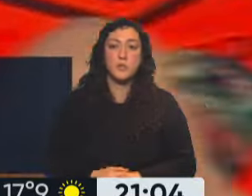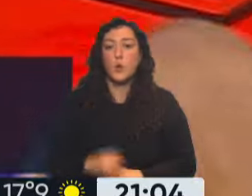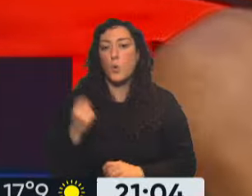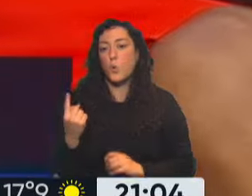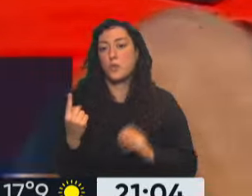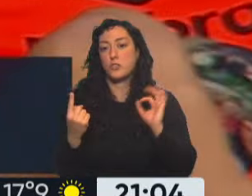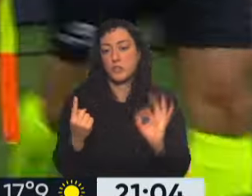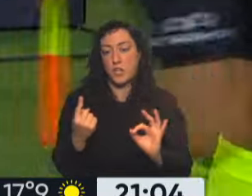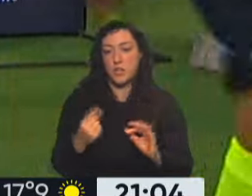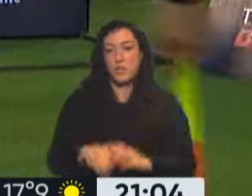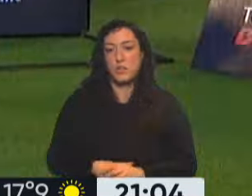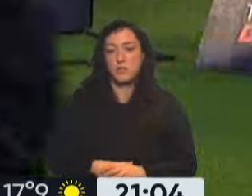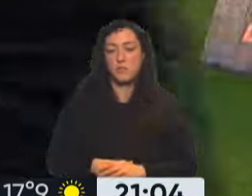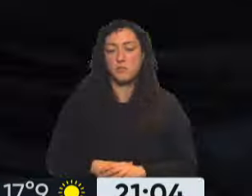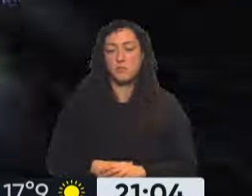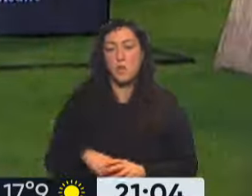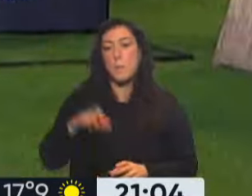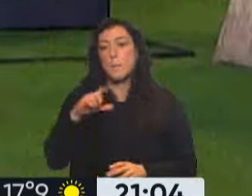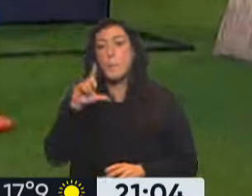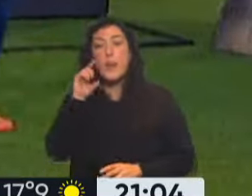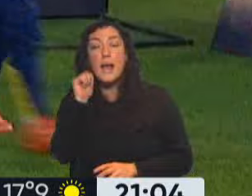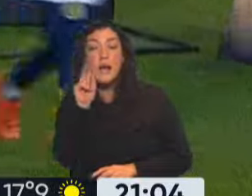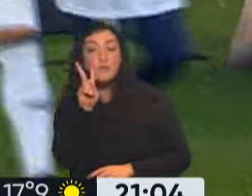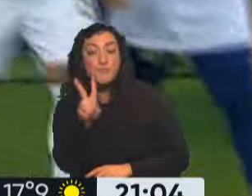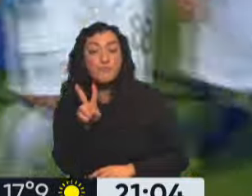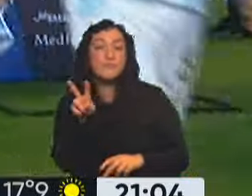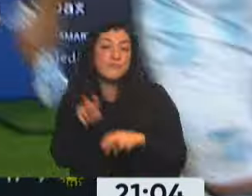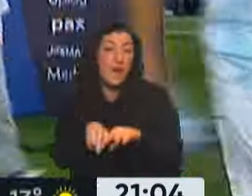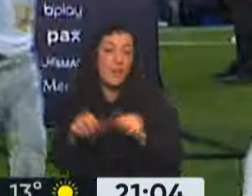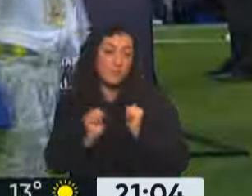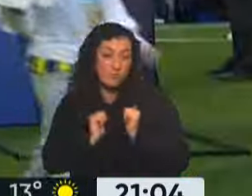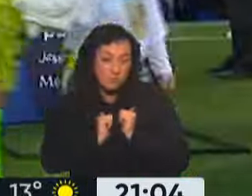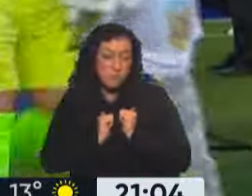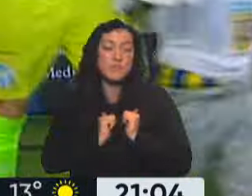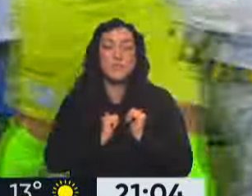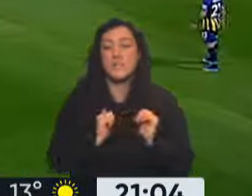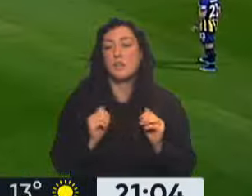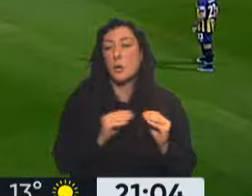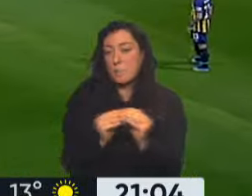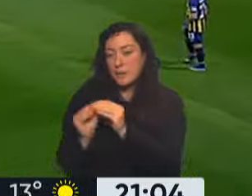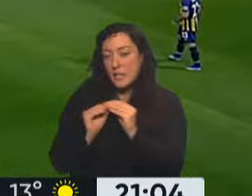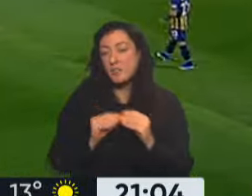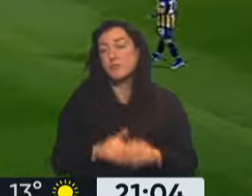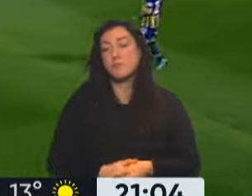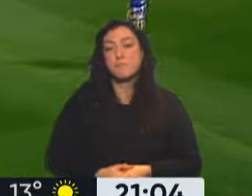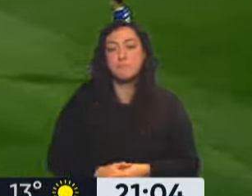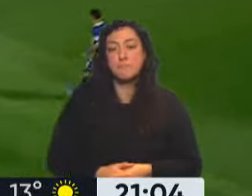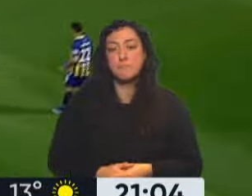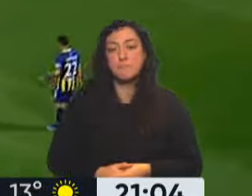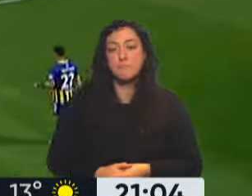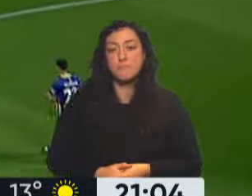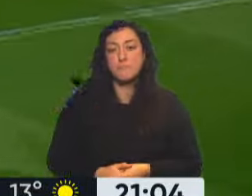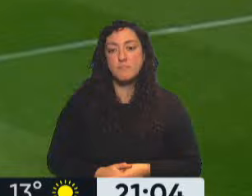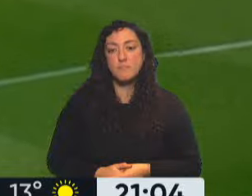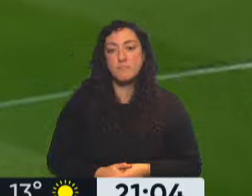1-0. Así está el Pulga, en el banco, con todos sus compañeros.